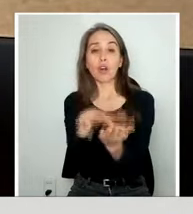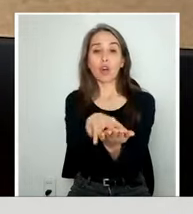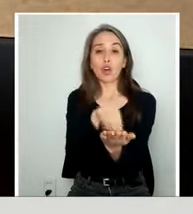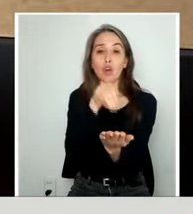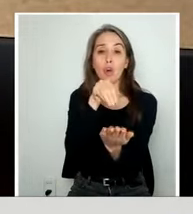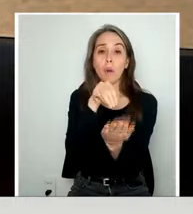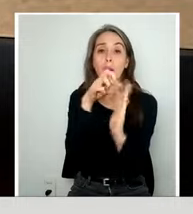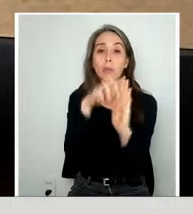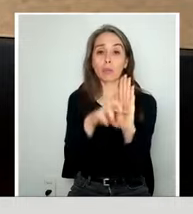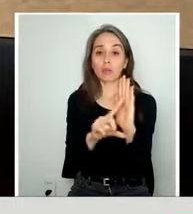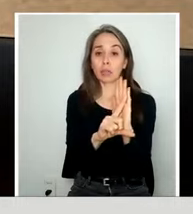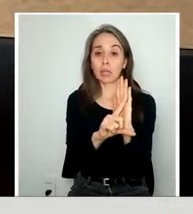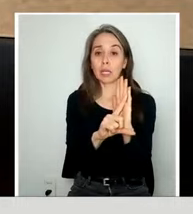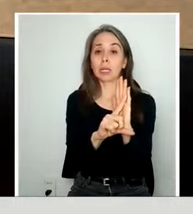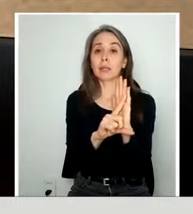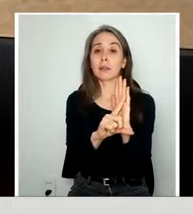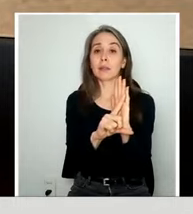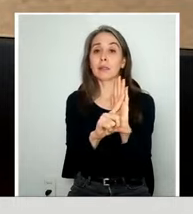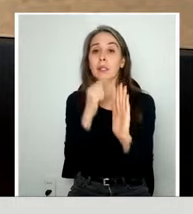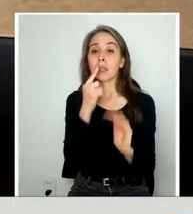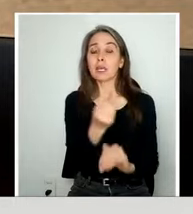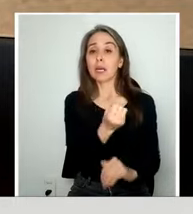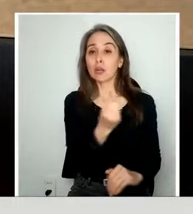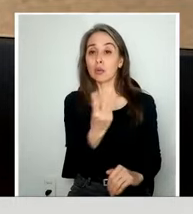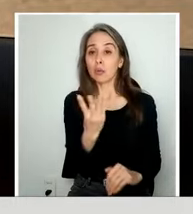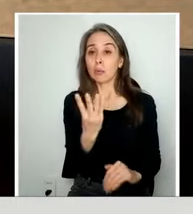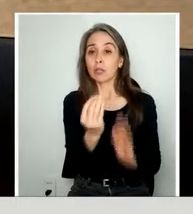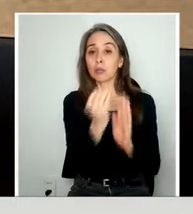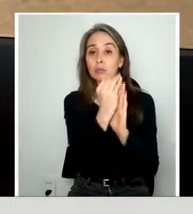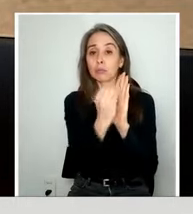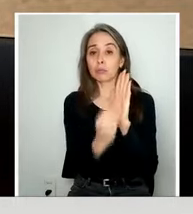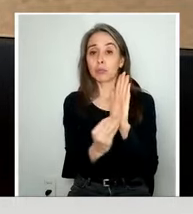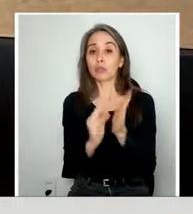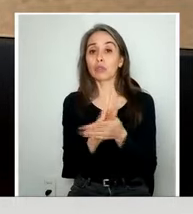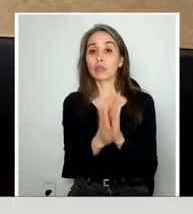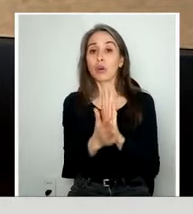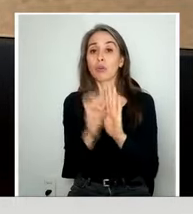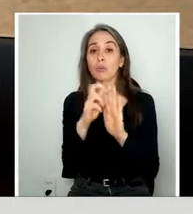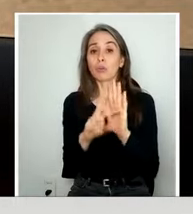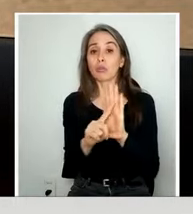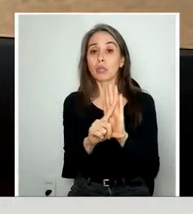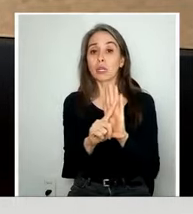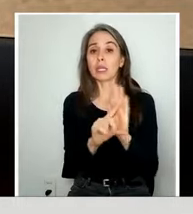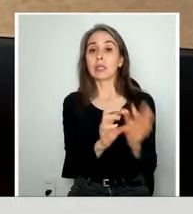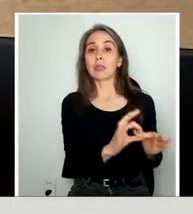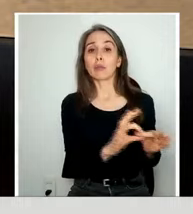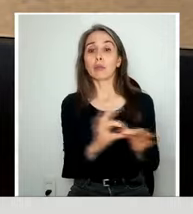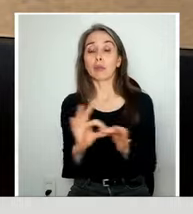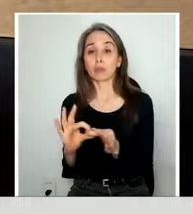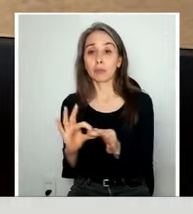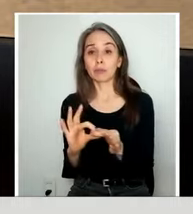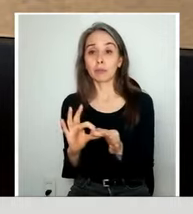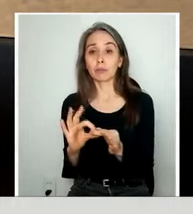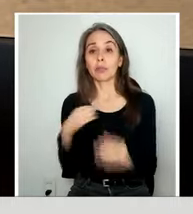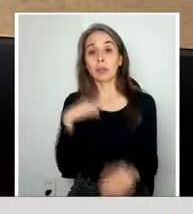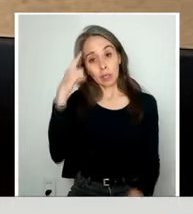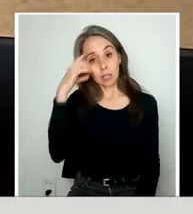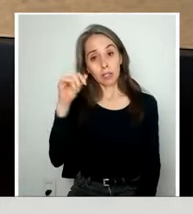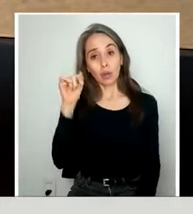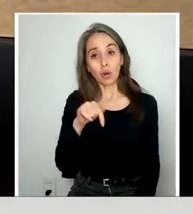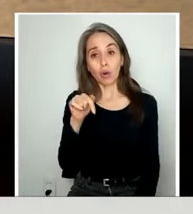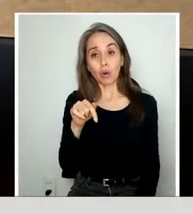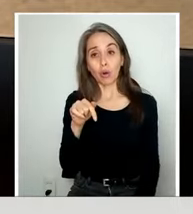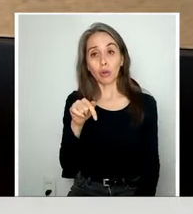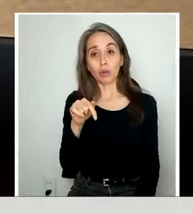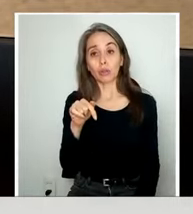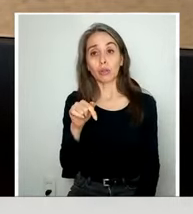de ley en el boletín que he señalado que contiene toda el proyecto de ley y su justificación porque creo que hoy día no se está